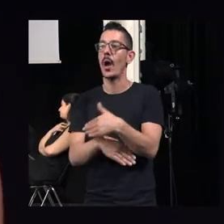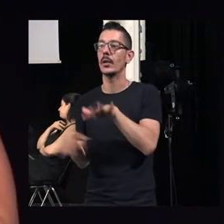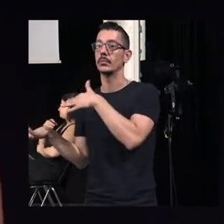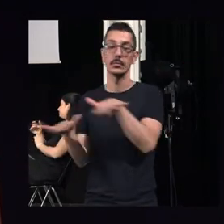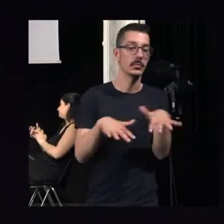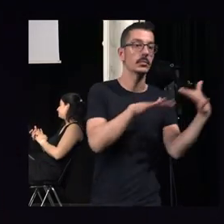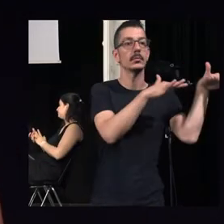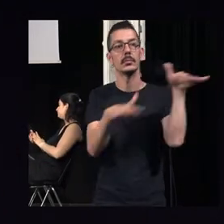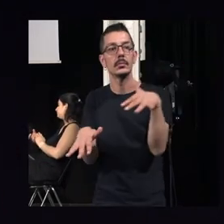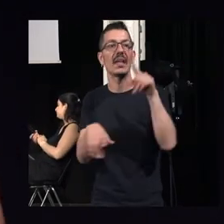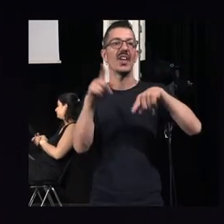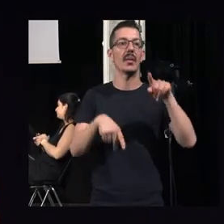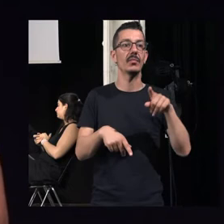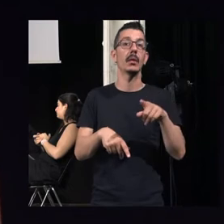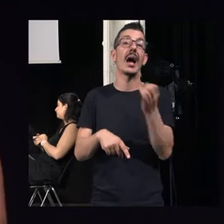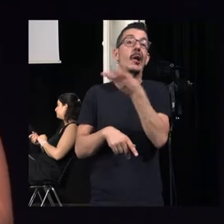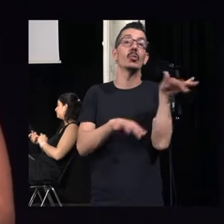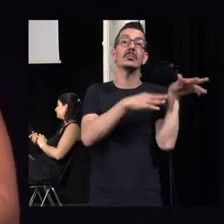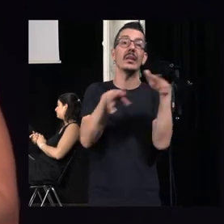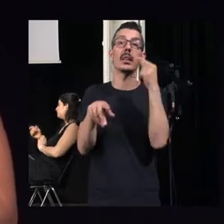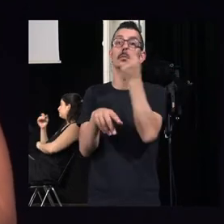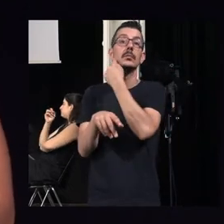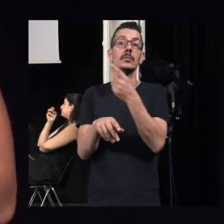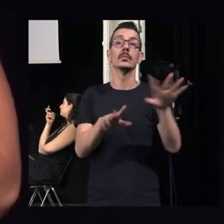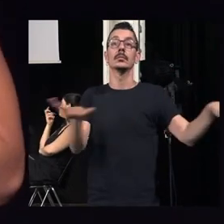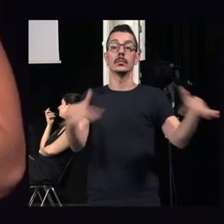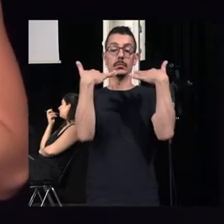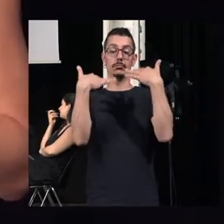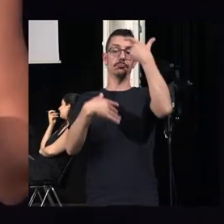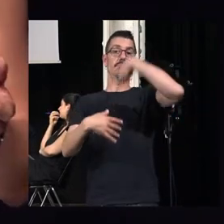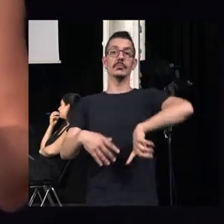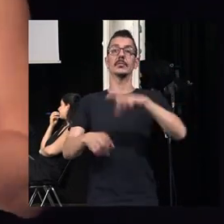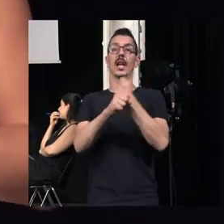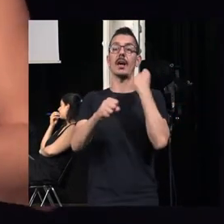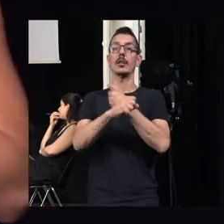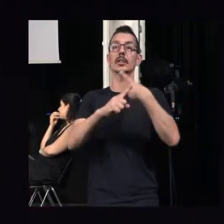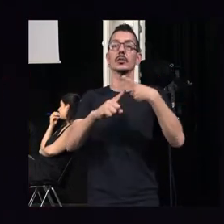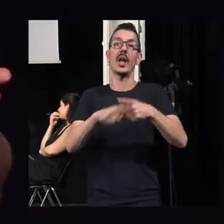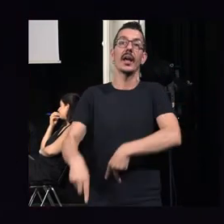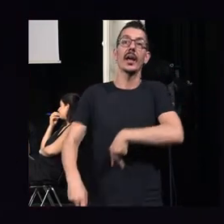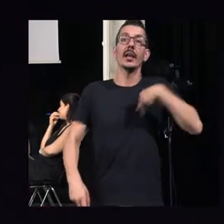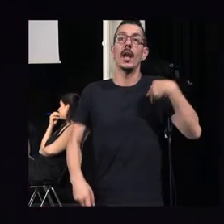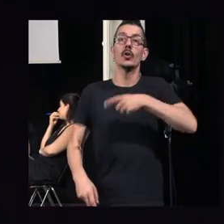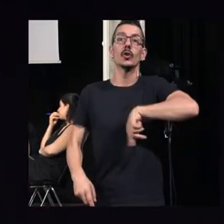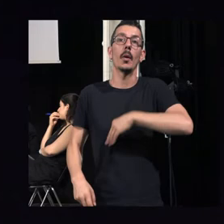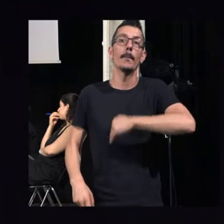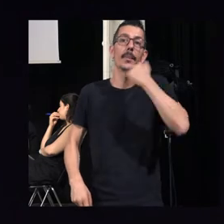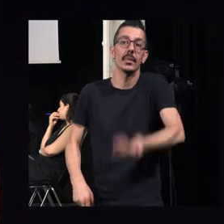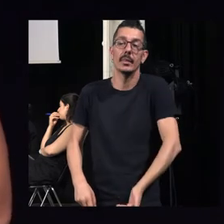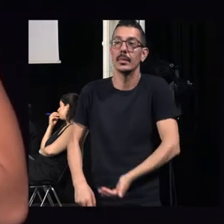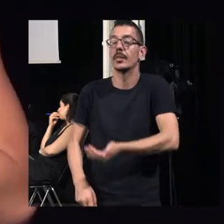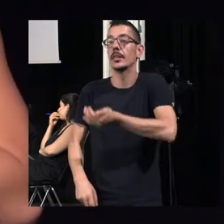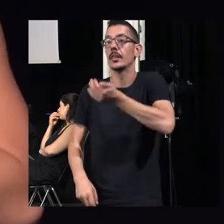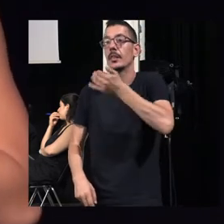que son dirigidas hacia nosotras, las trabajadoras sexuales, pues generalmente sabemos cuáles son,